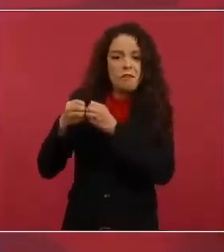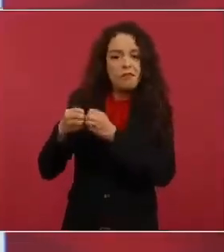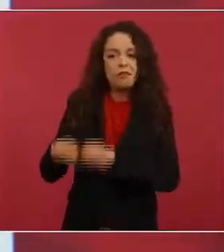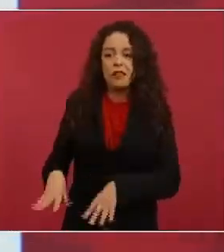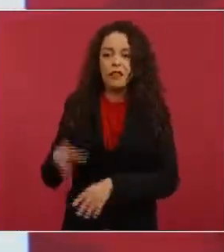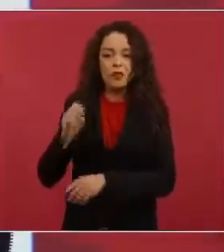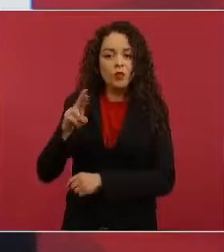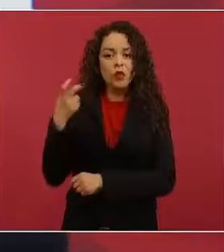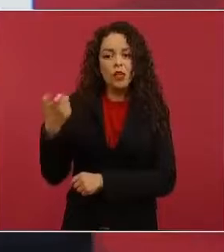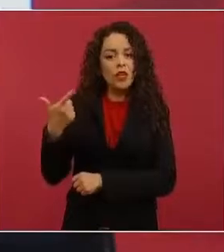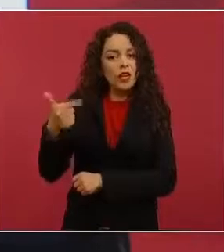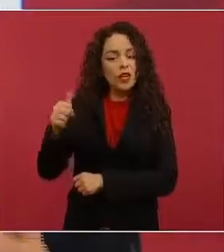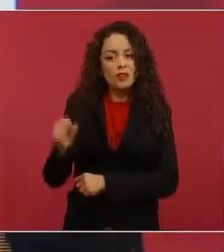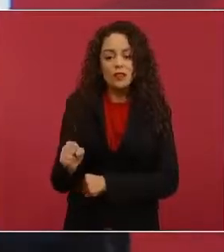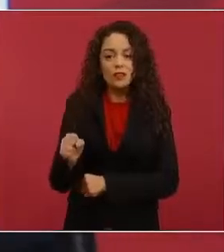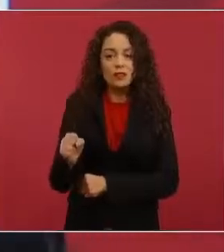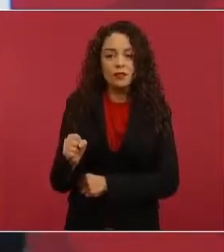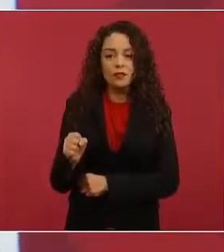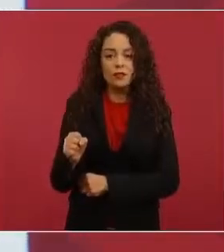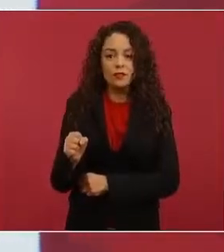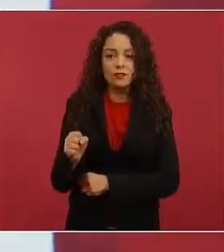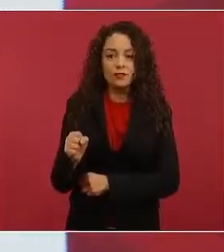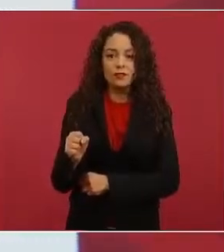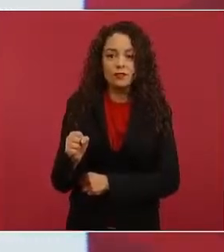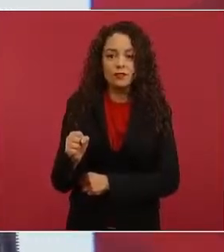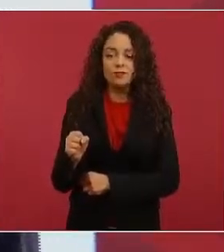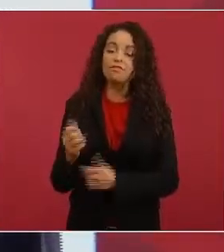es, si ese gas